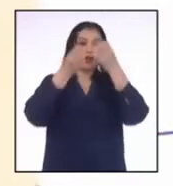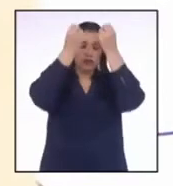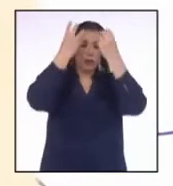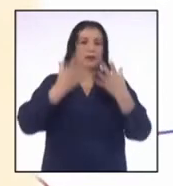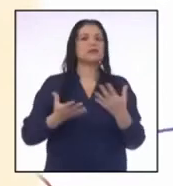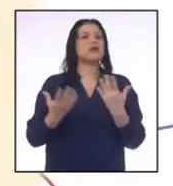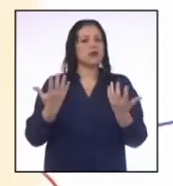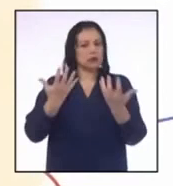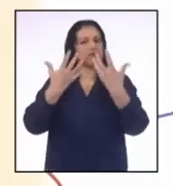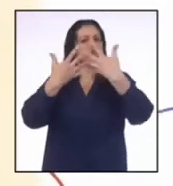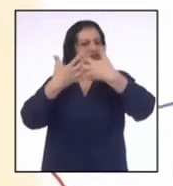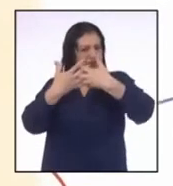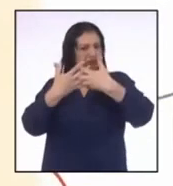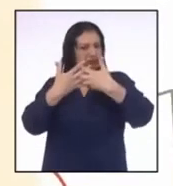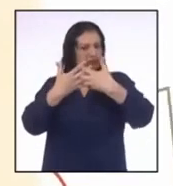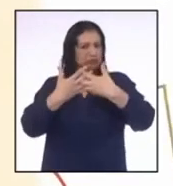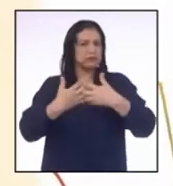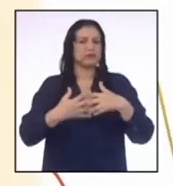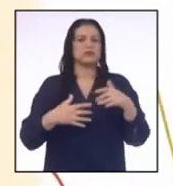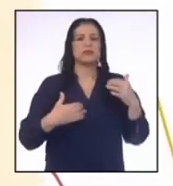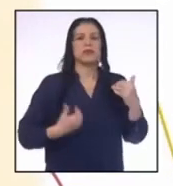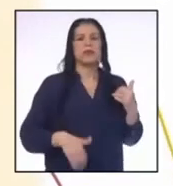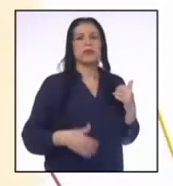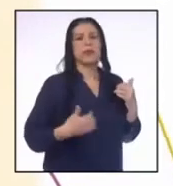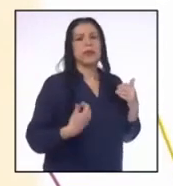cohesión.